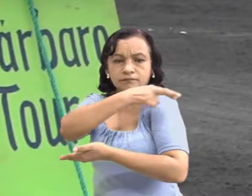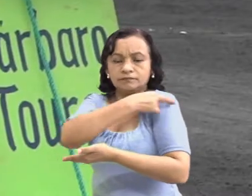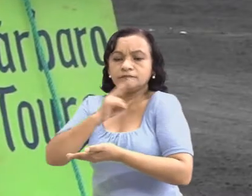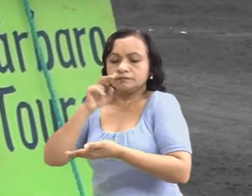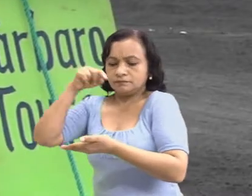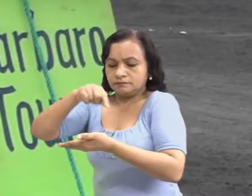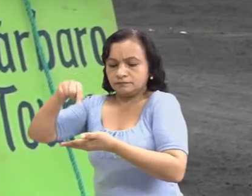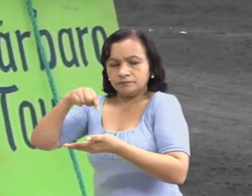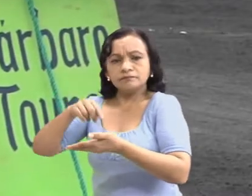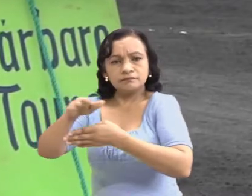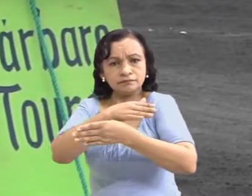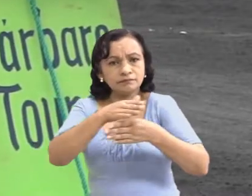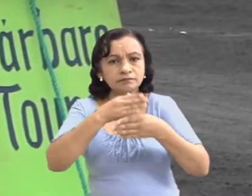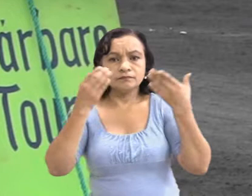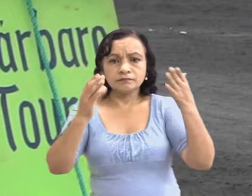y